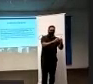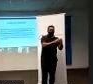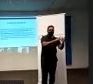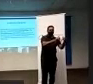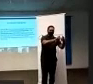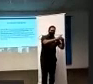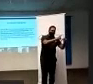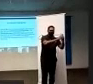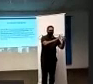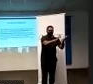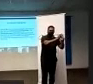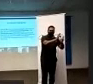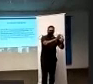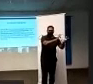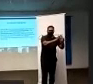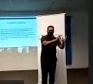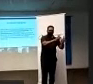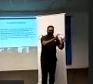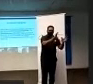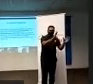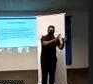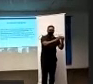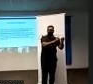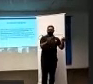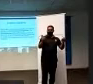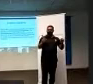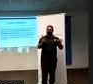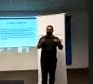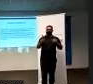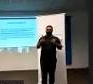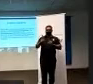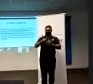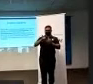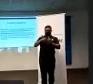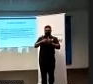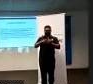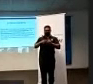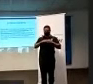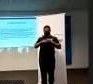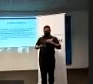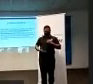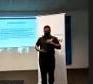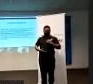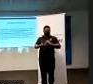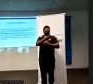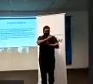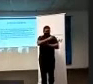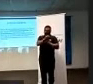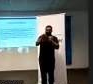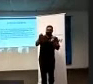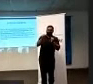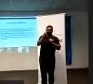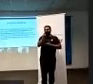2021, ellos concluyeron que en el embarazo y la lactancia actualmente no constituyen contraindicaciones para la vacunación.